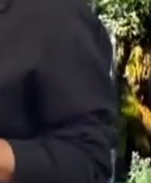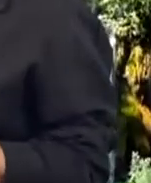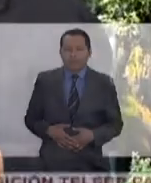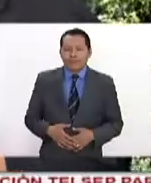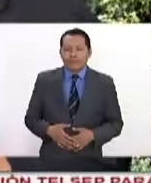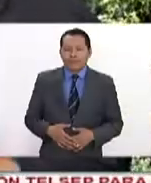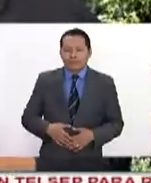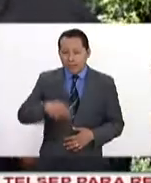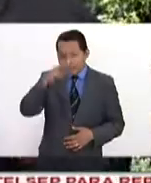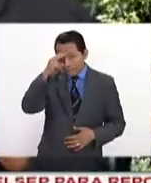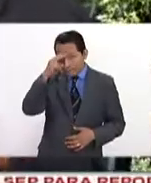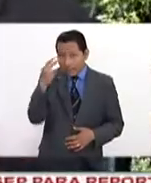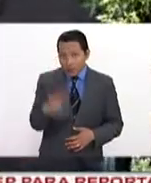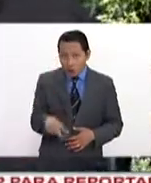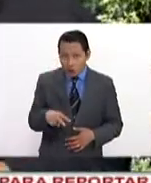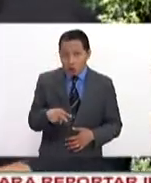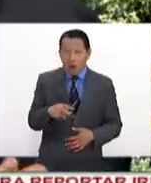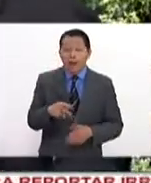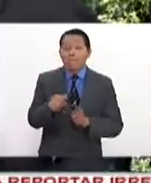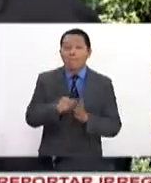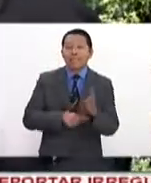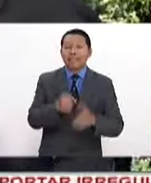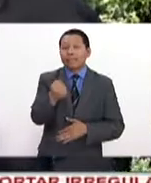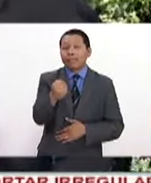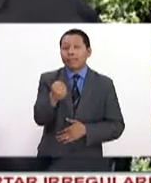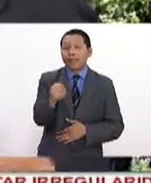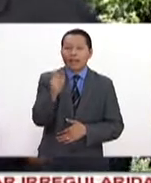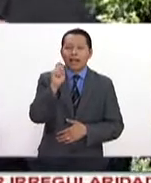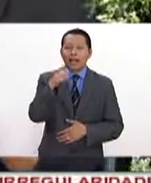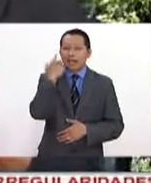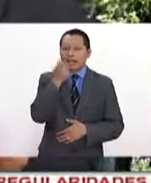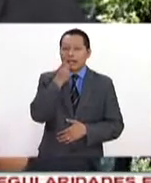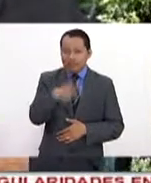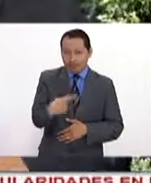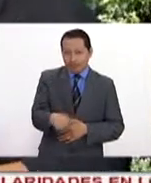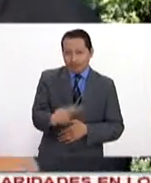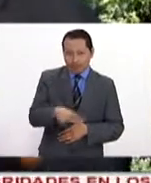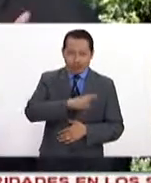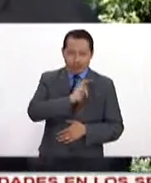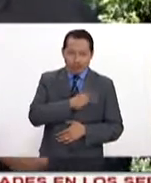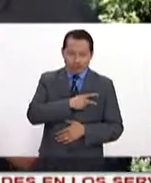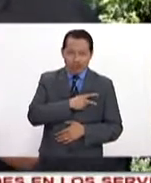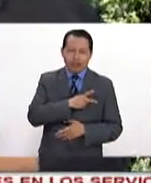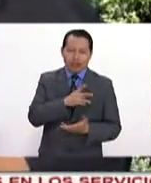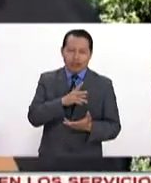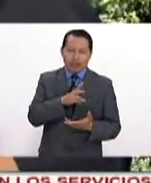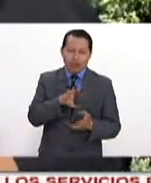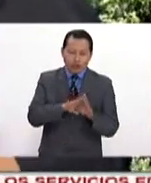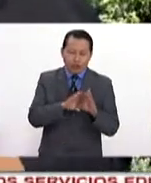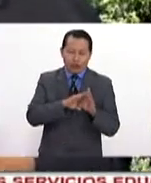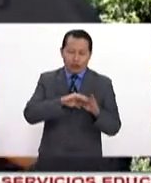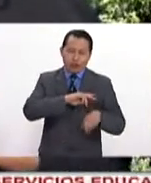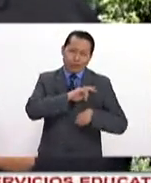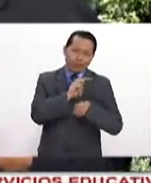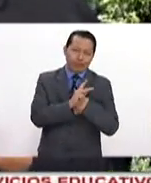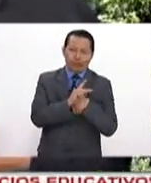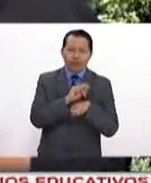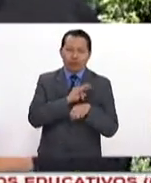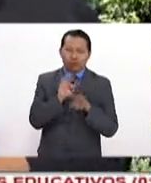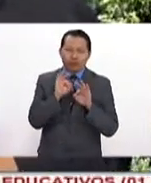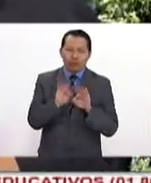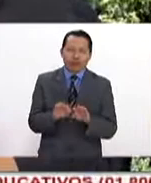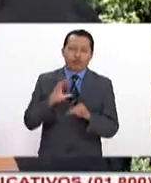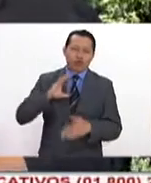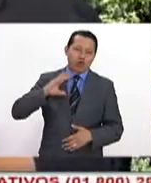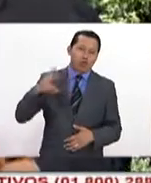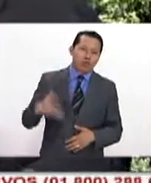En México, el mes de septiembre es sinónimo de patria, de independencia, de orgullo nacionalista. Sin embargo,